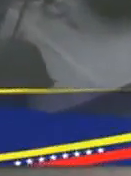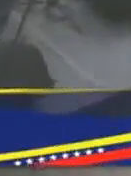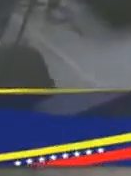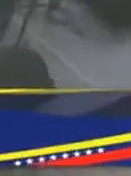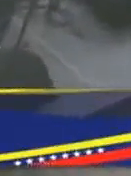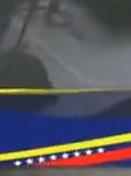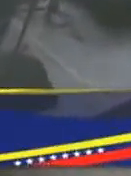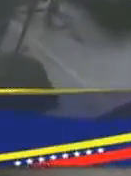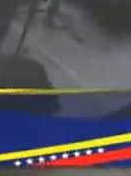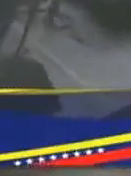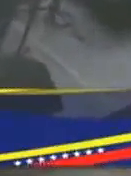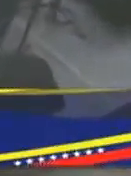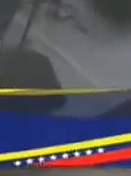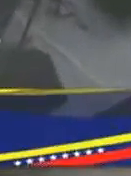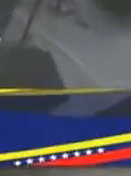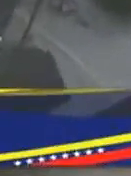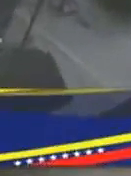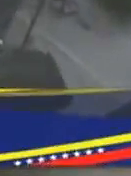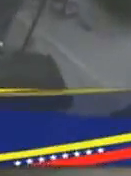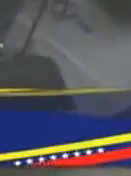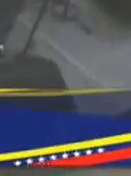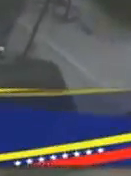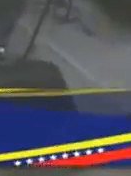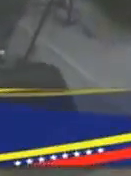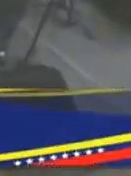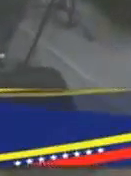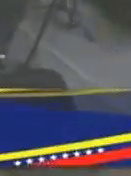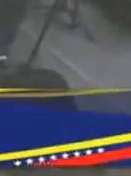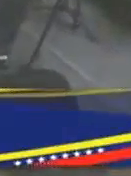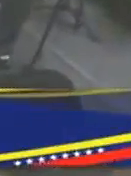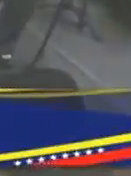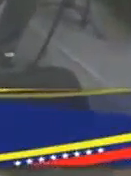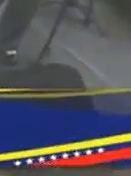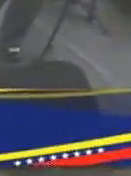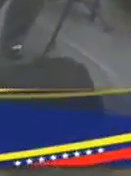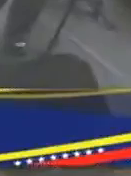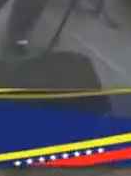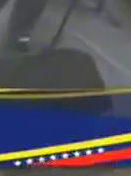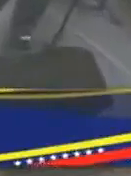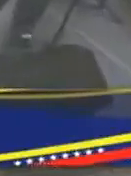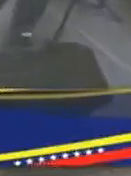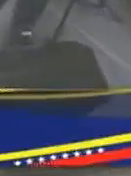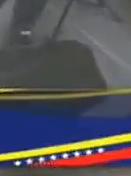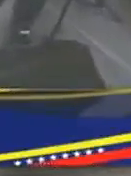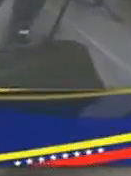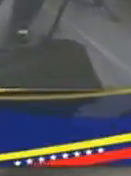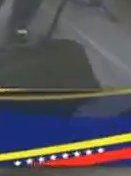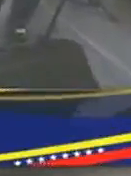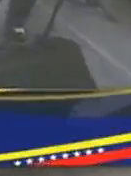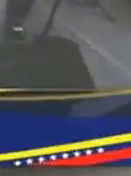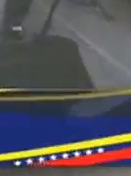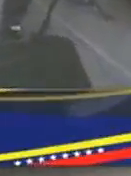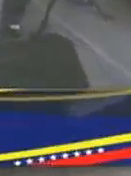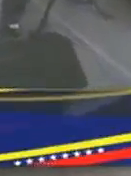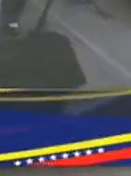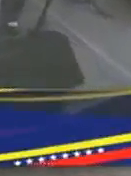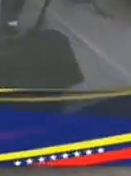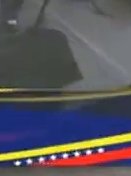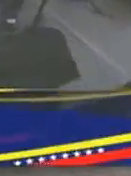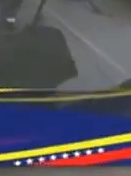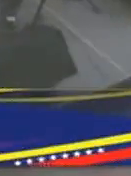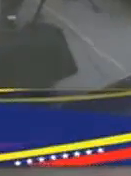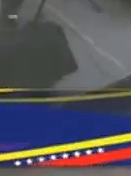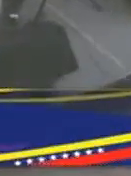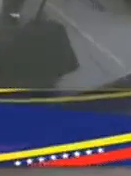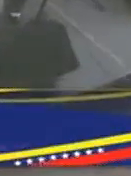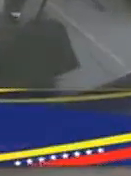el día de hoy en contexto culminan este Congreso de Historia. Ejes temáticos importantes fueron